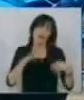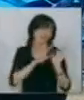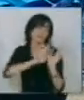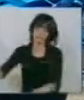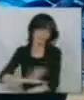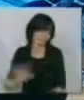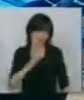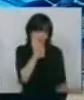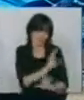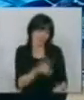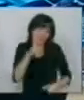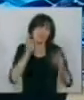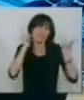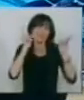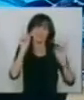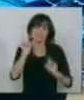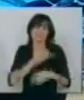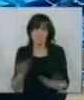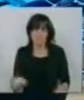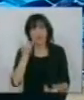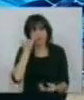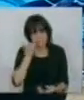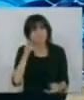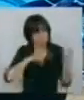Pero bueno, nos divertimos un rato y